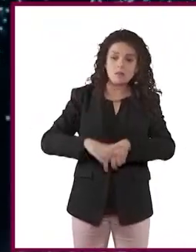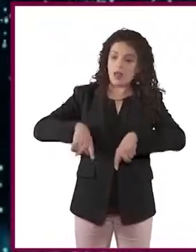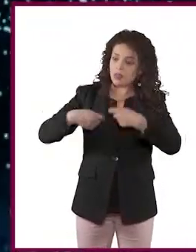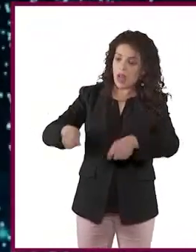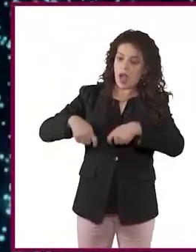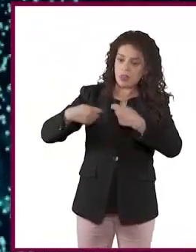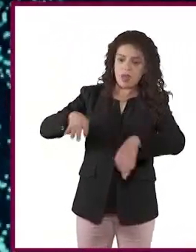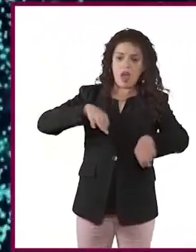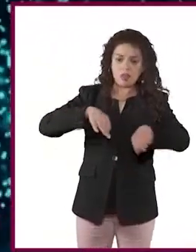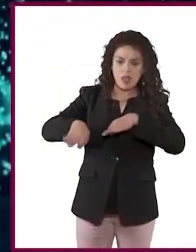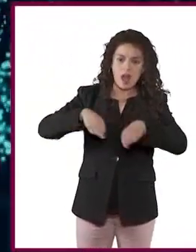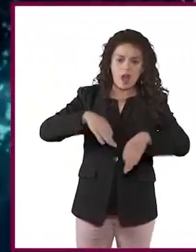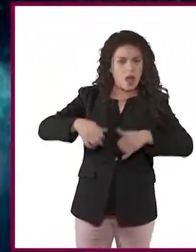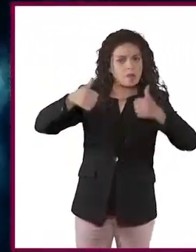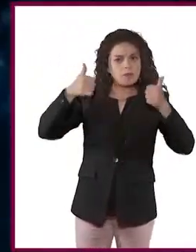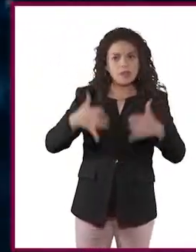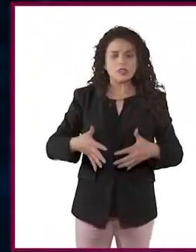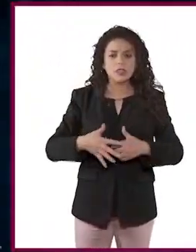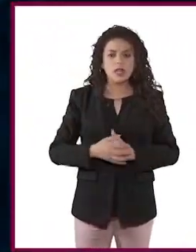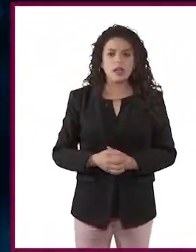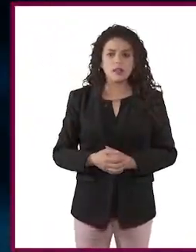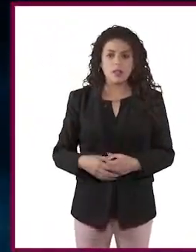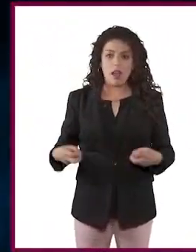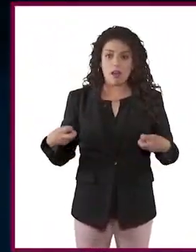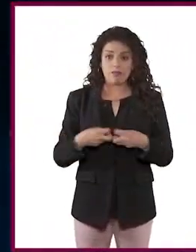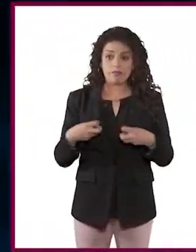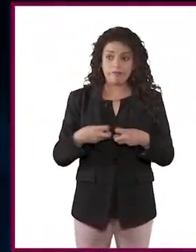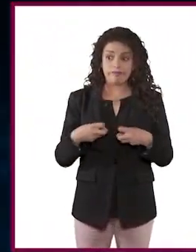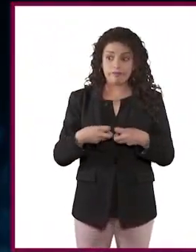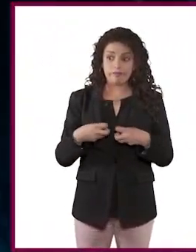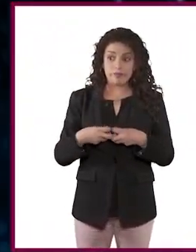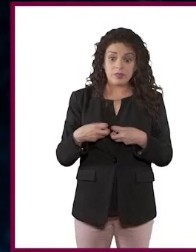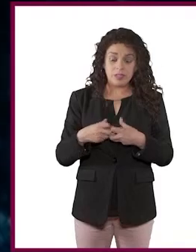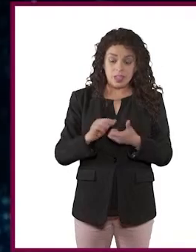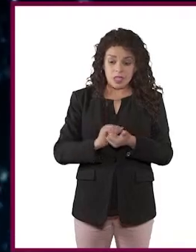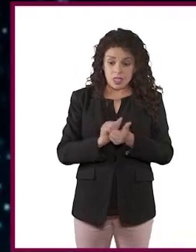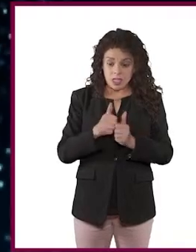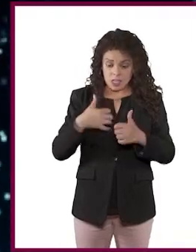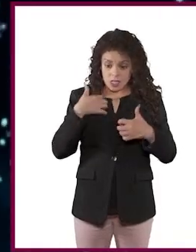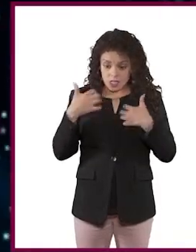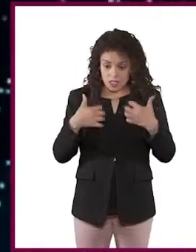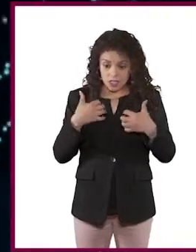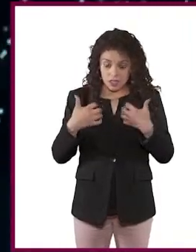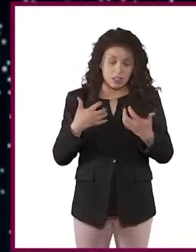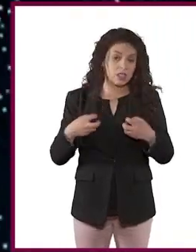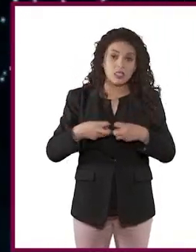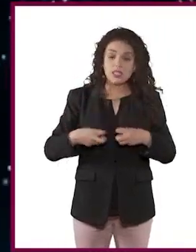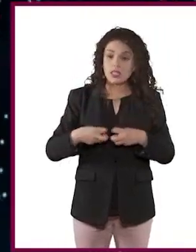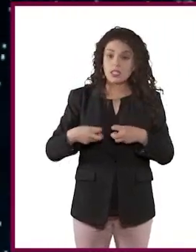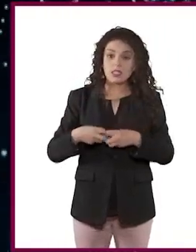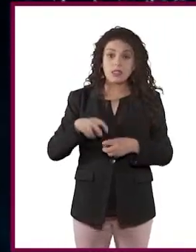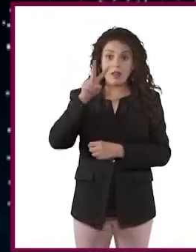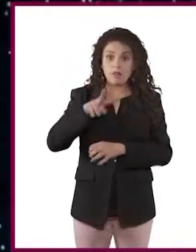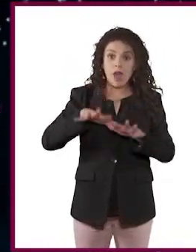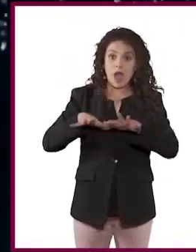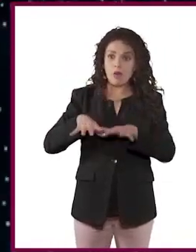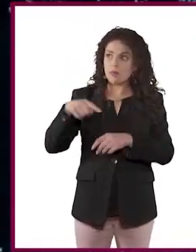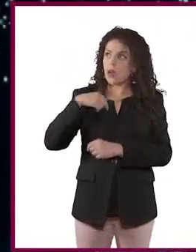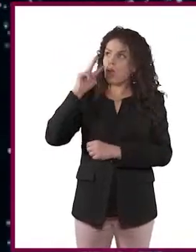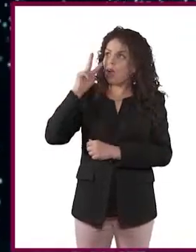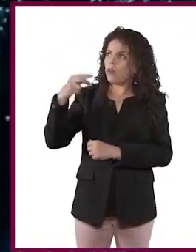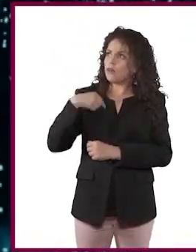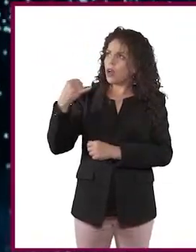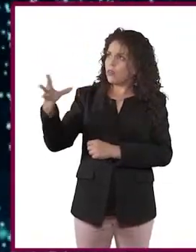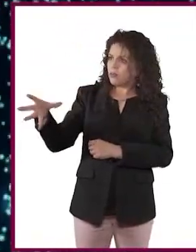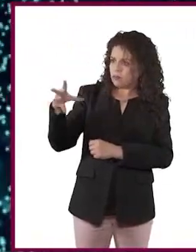aumentando todavía, entonces el estrés que mi familiar estaba sintiendo llegaba a un punto en el que incluso a mí